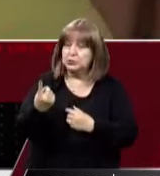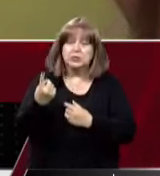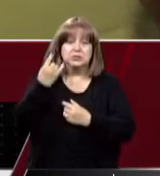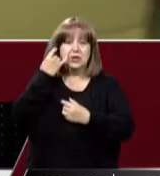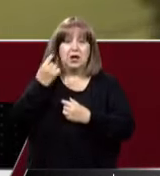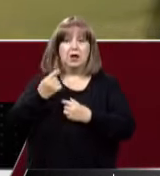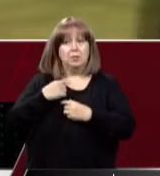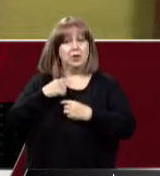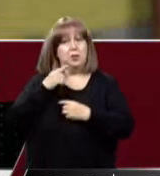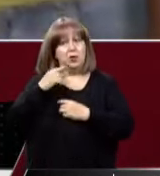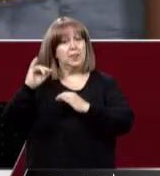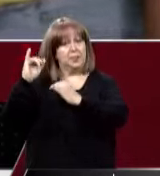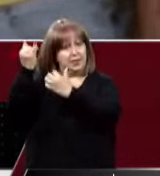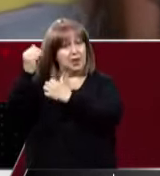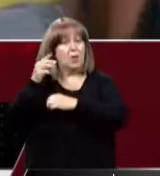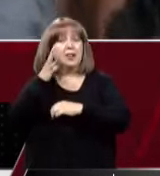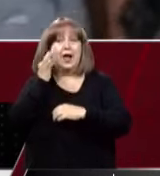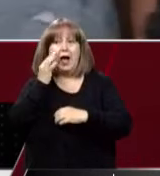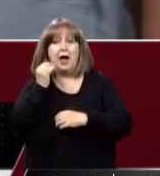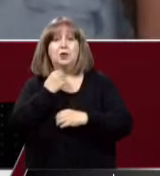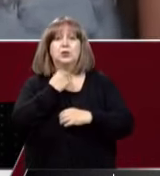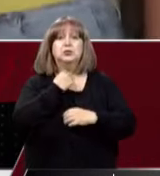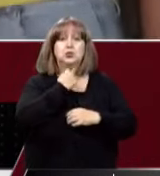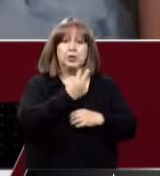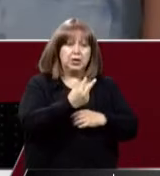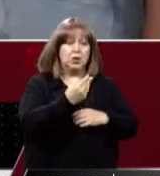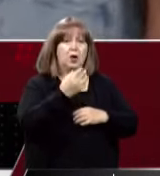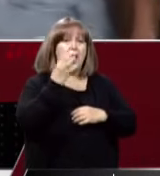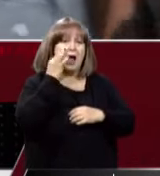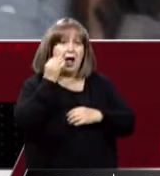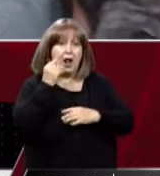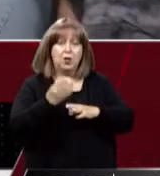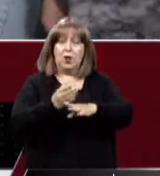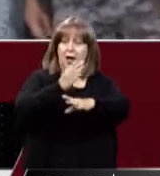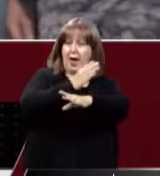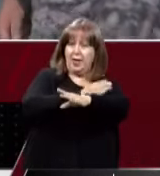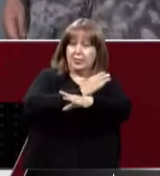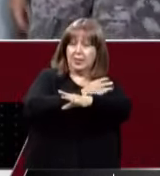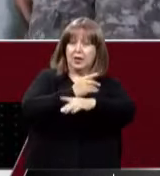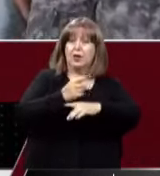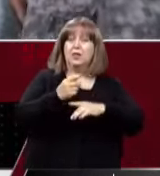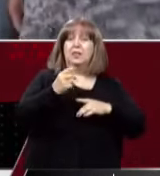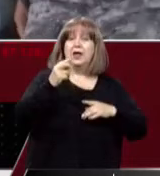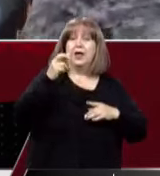ese momento darte cuenta de que podría ella haberle hecho algo al nene? ¿Esto fue antes de que falleciera Rolando?